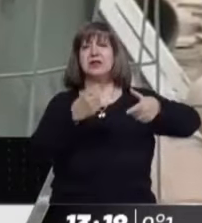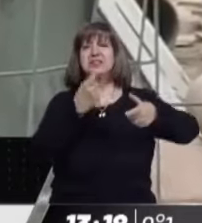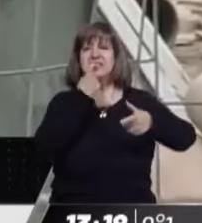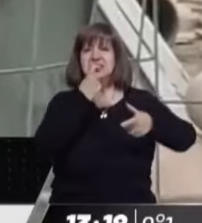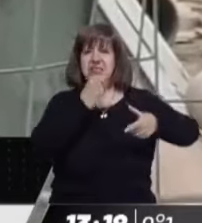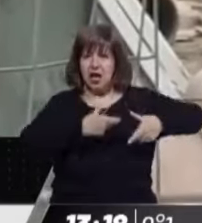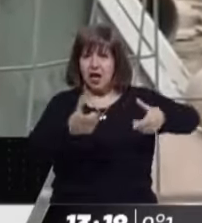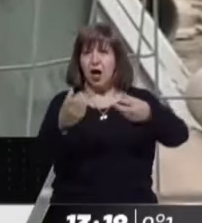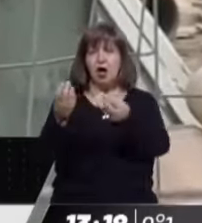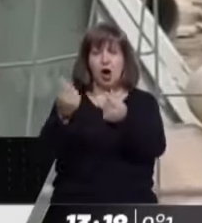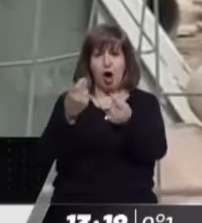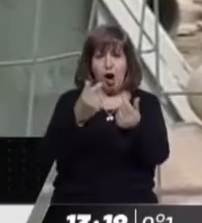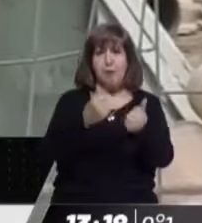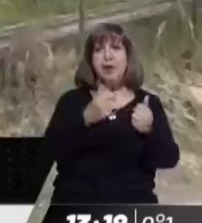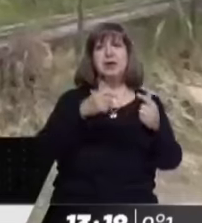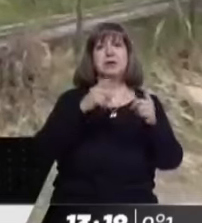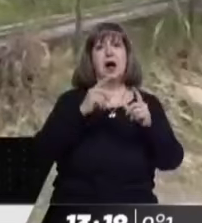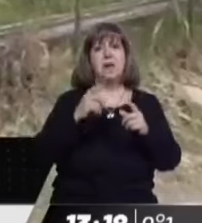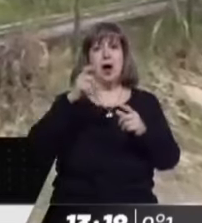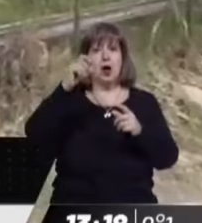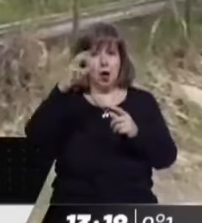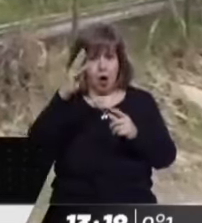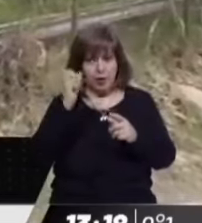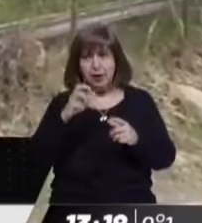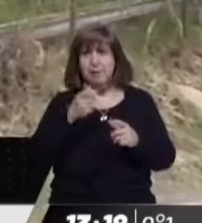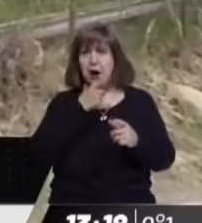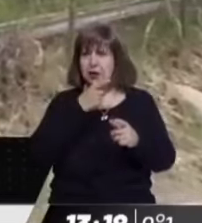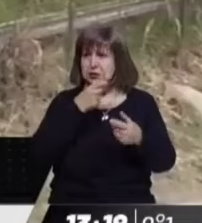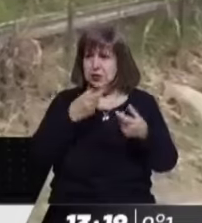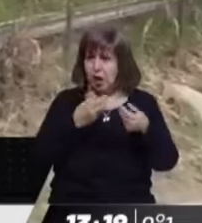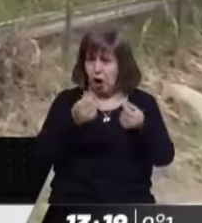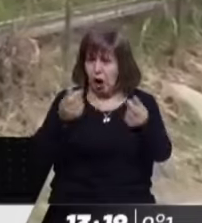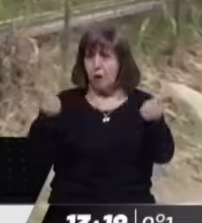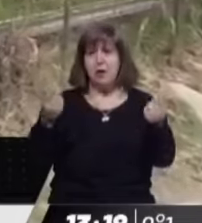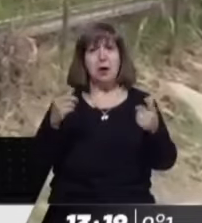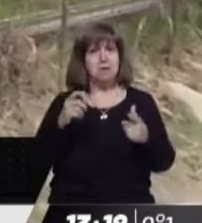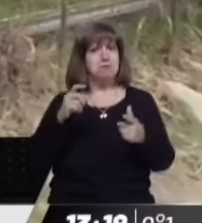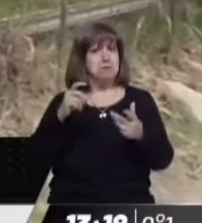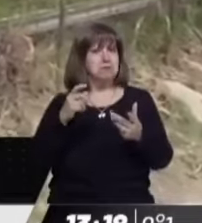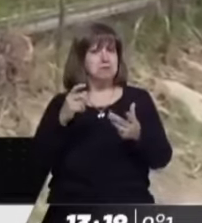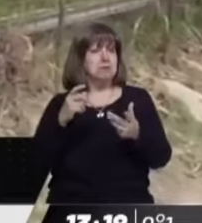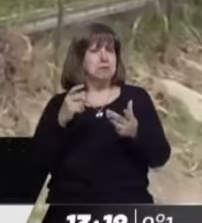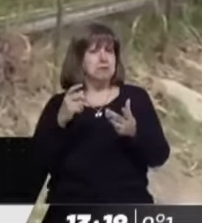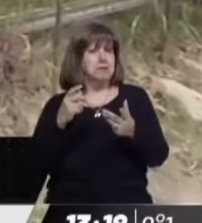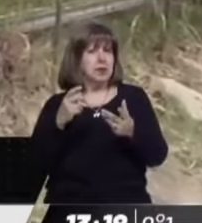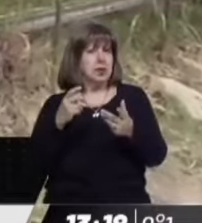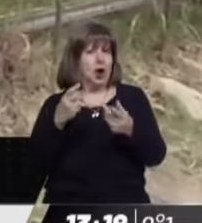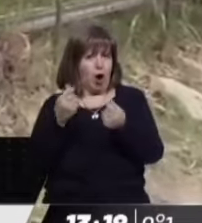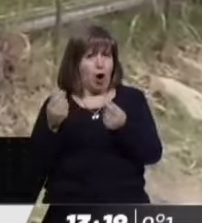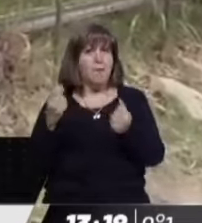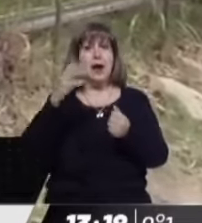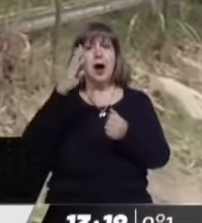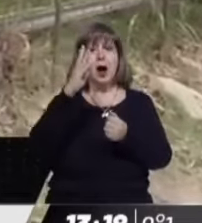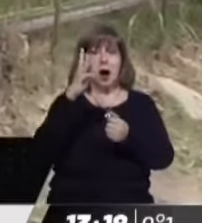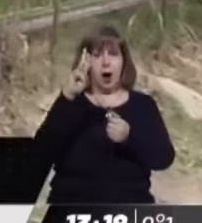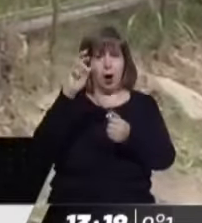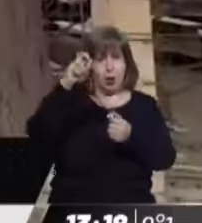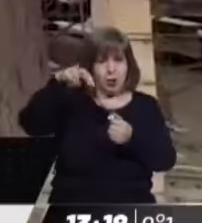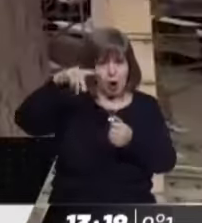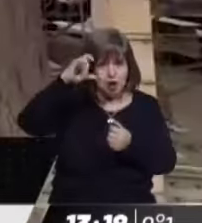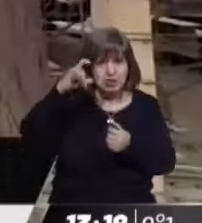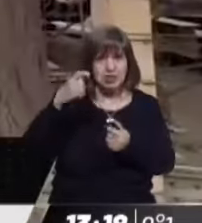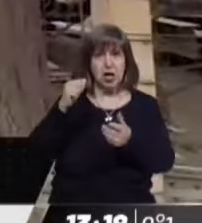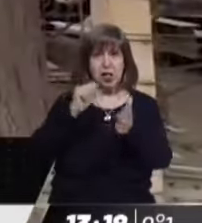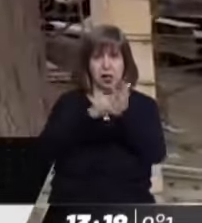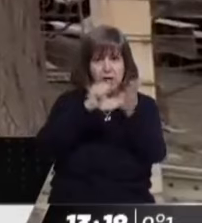metales no ferrosos que eh vendrían a ser por ejemplo el cobre eh el bronce y cuando